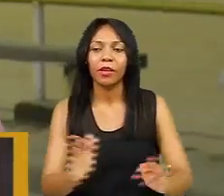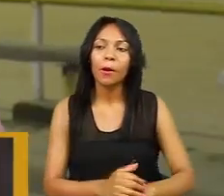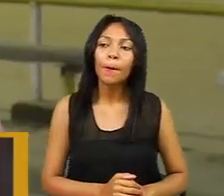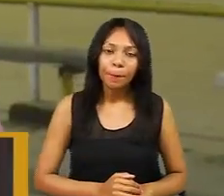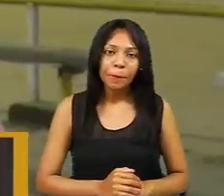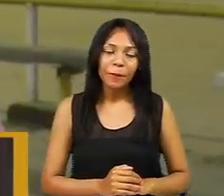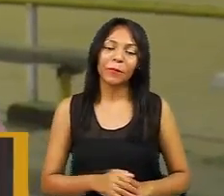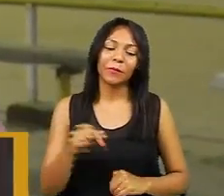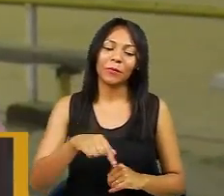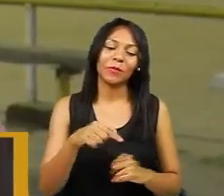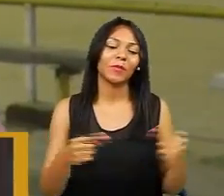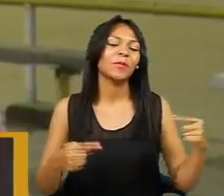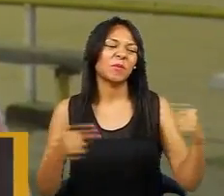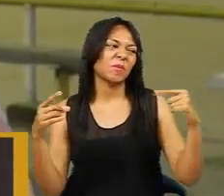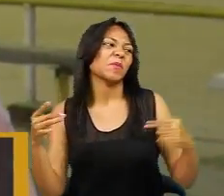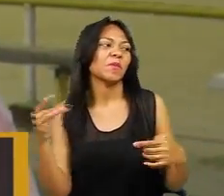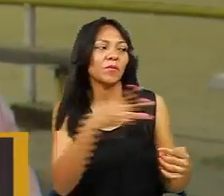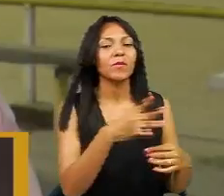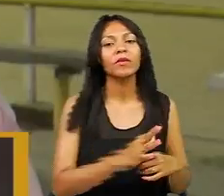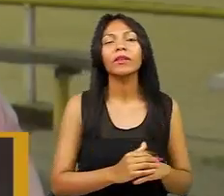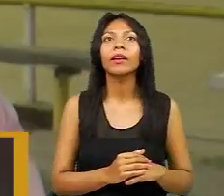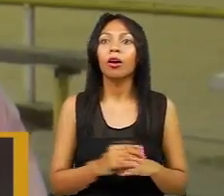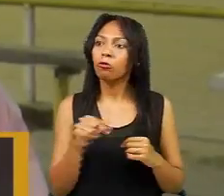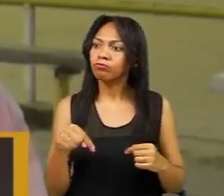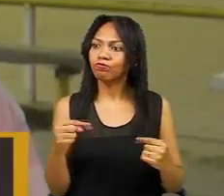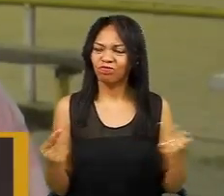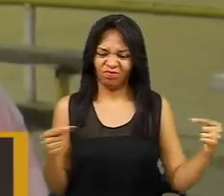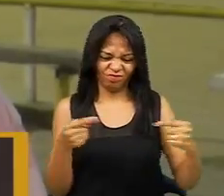a tener un torneo bastante bueno.